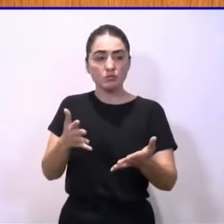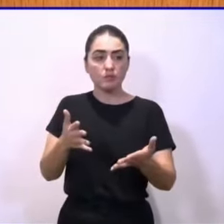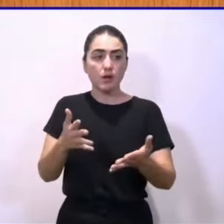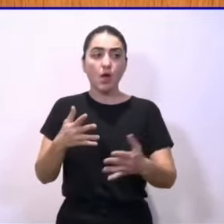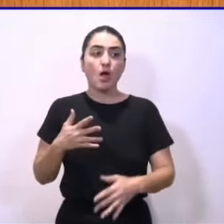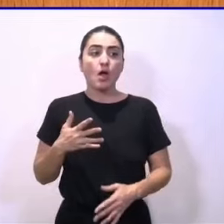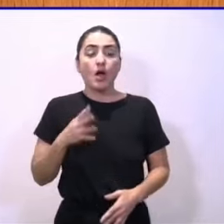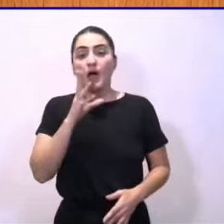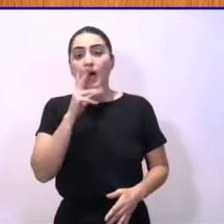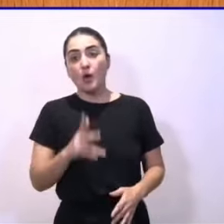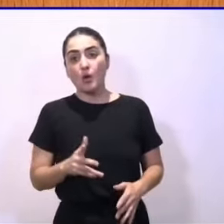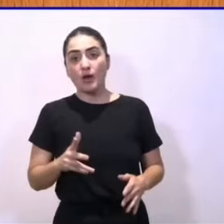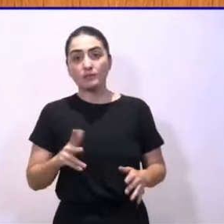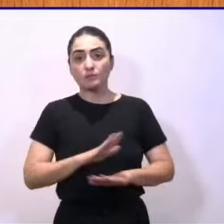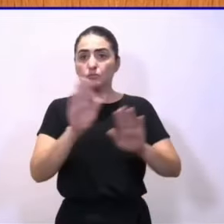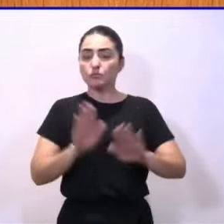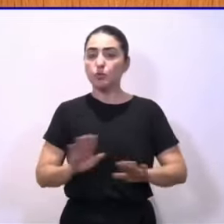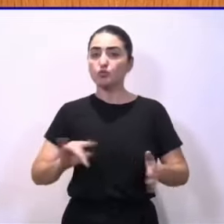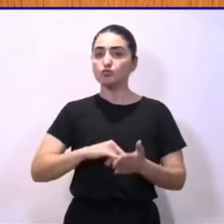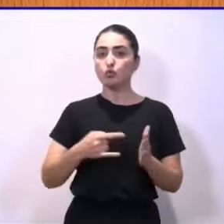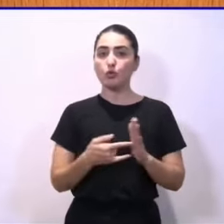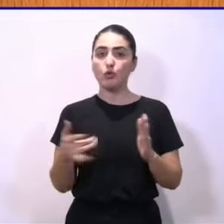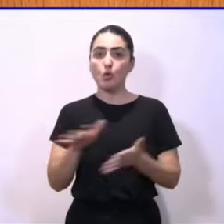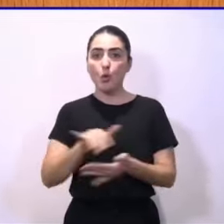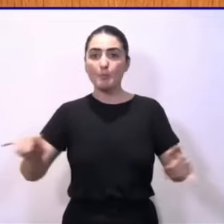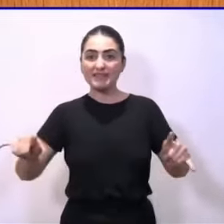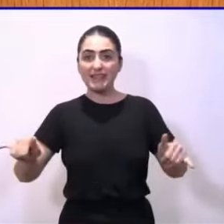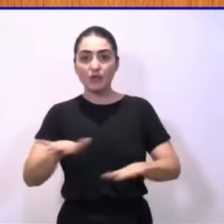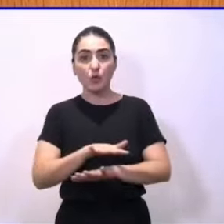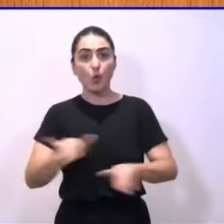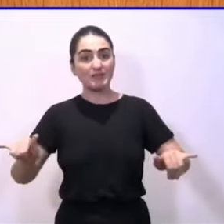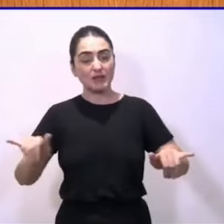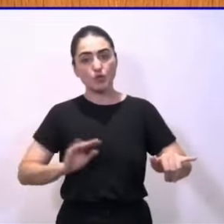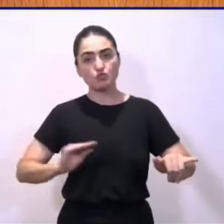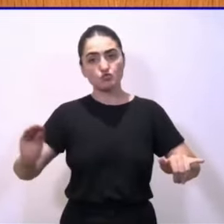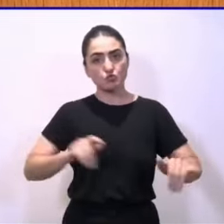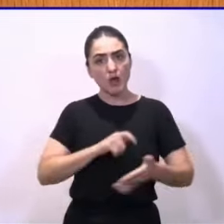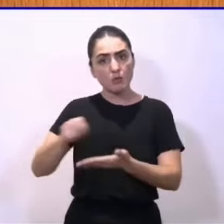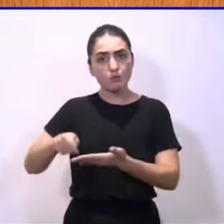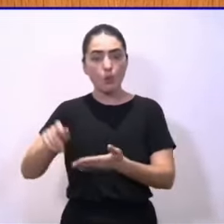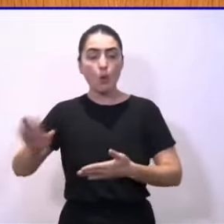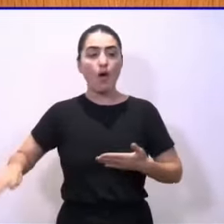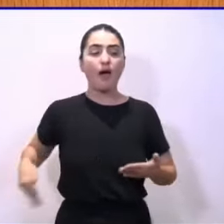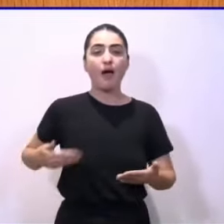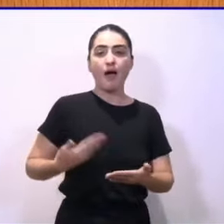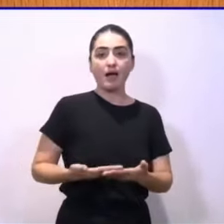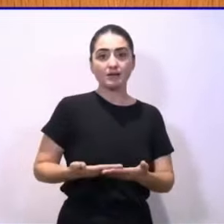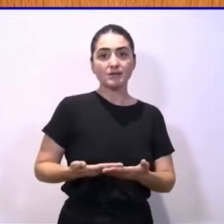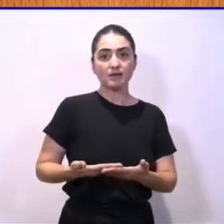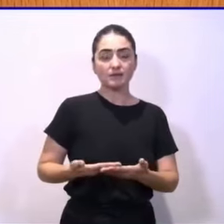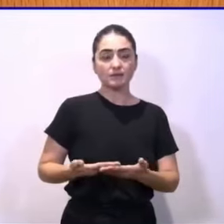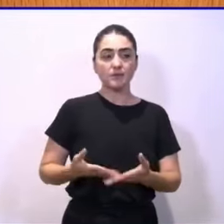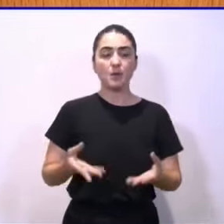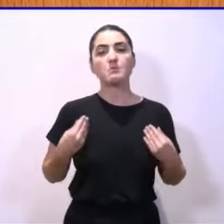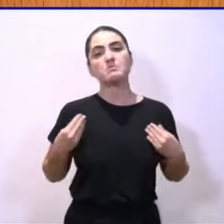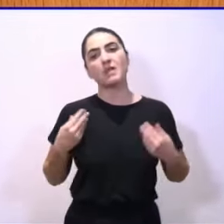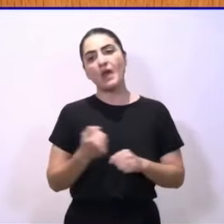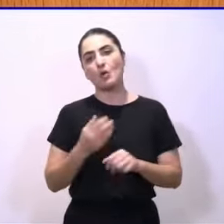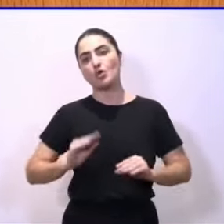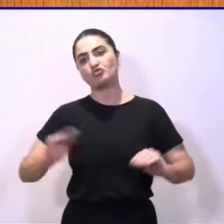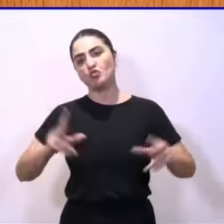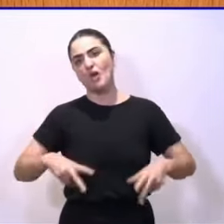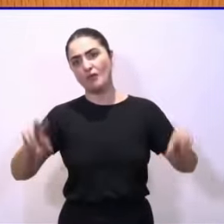pues no vean resuelto su compensación, al menos su compensación, hasta acabada en ocasiones su vida laboral, con